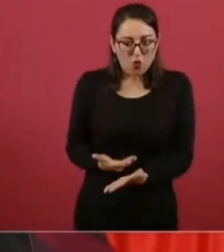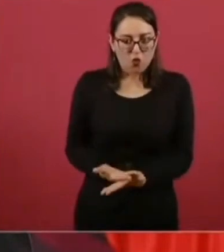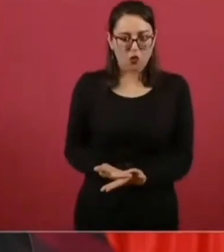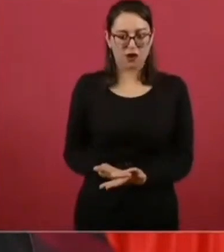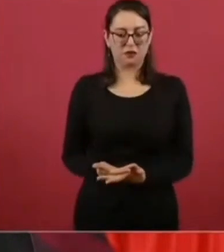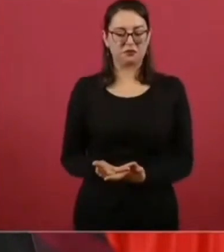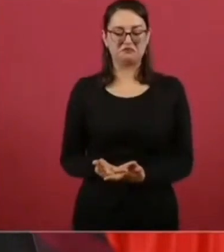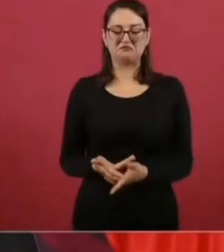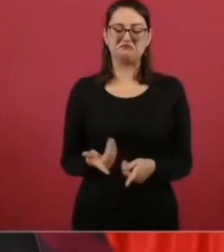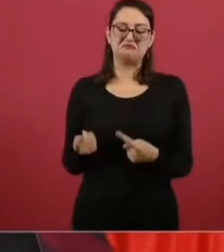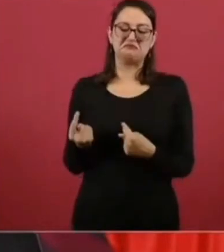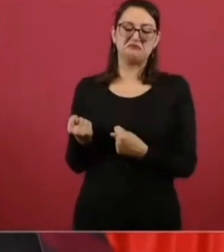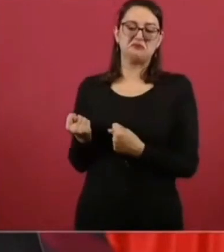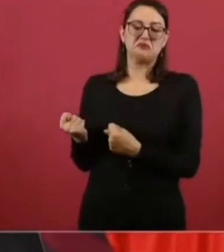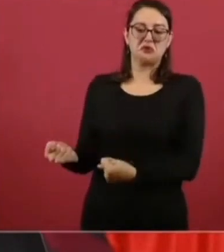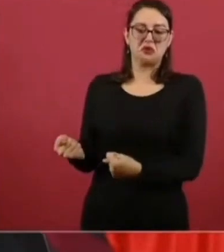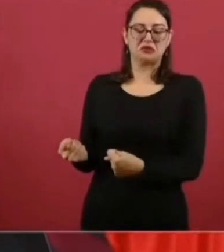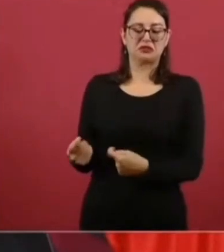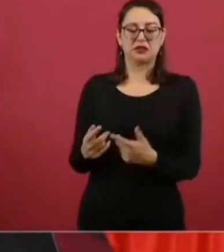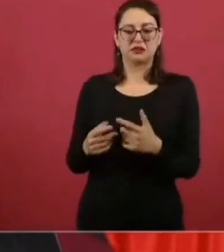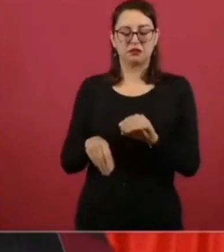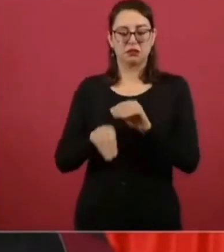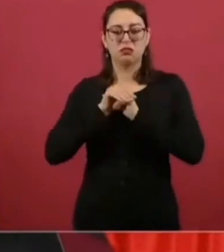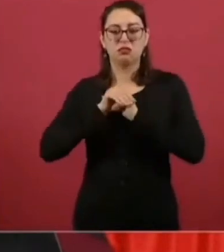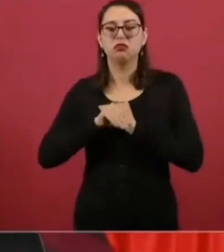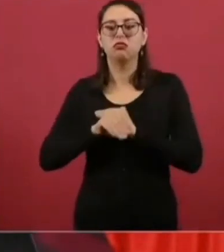es difamación.